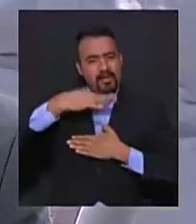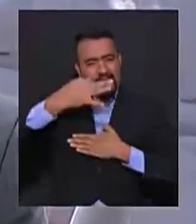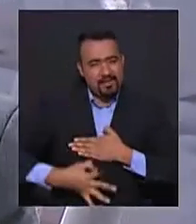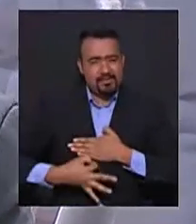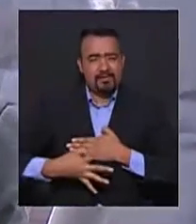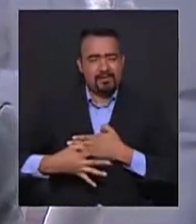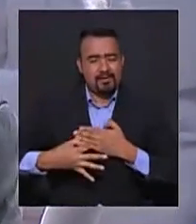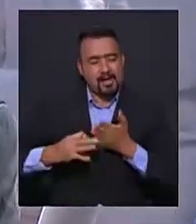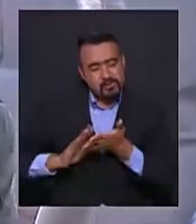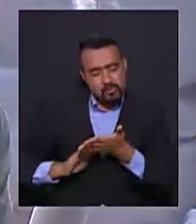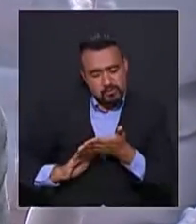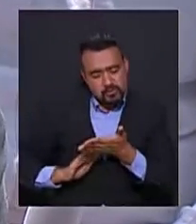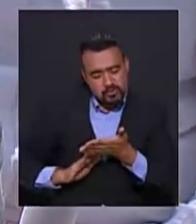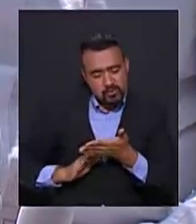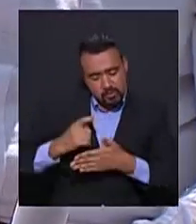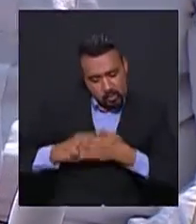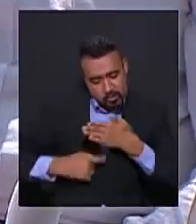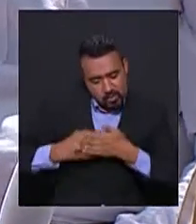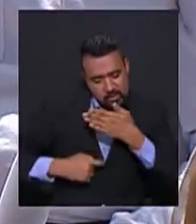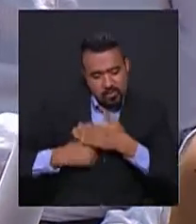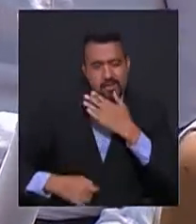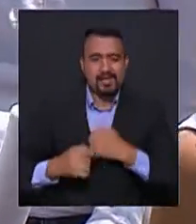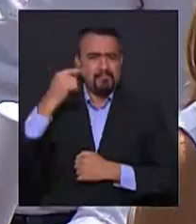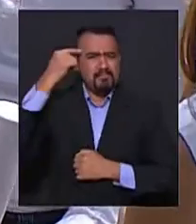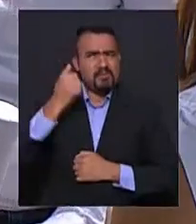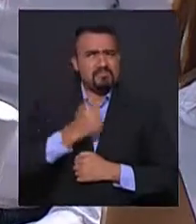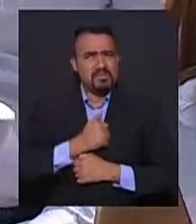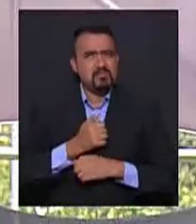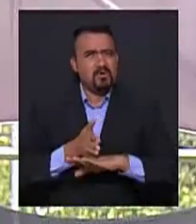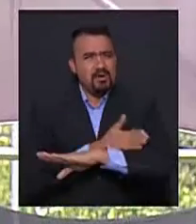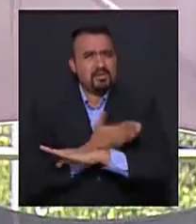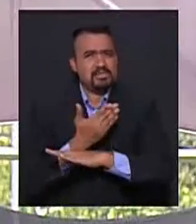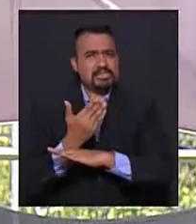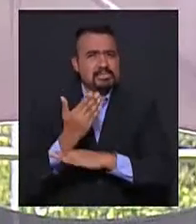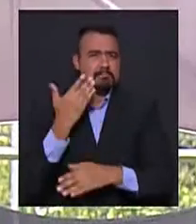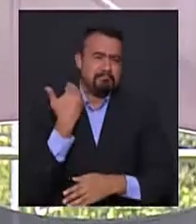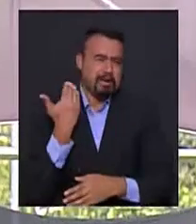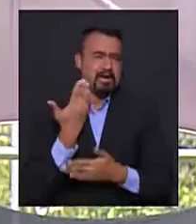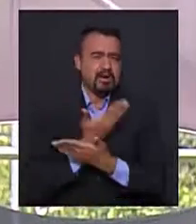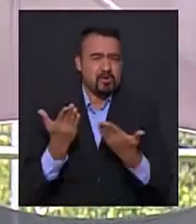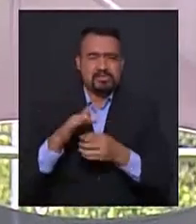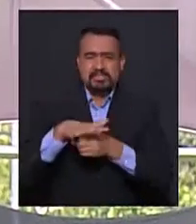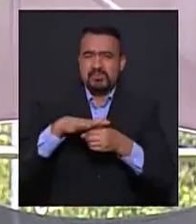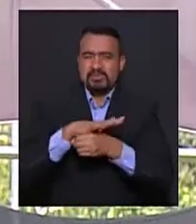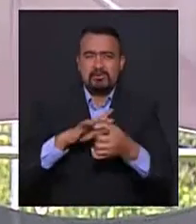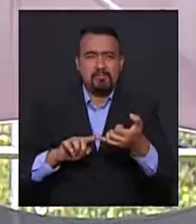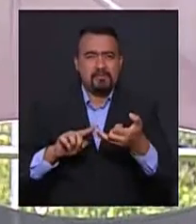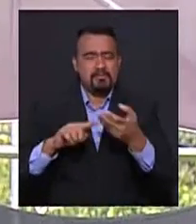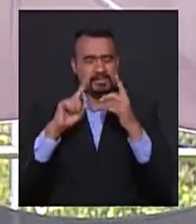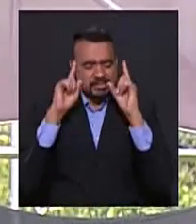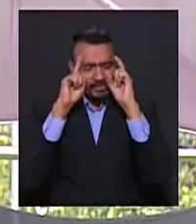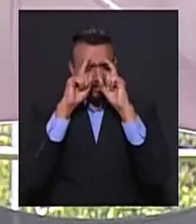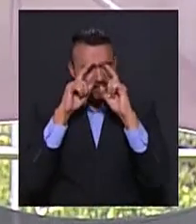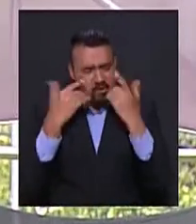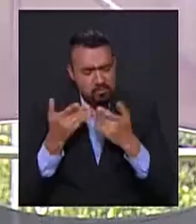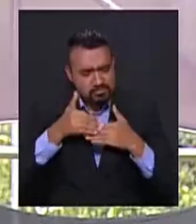pasado también es asumir responsabilidades sobre lo que nos pasó y lo que nos sigue ocurriendo. El